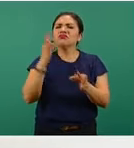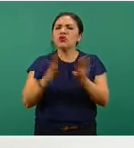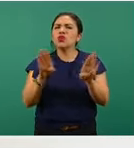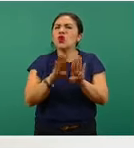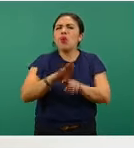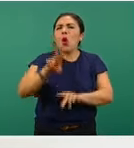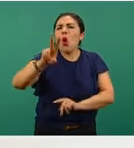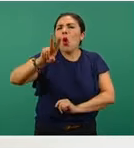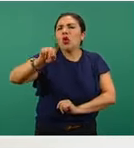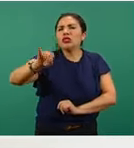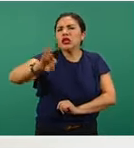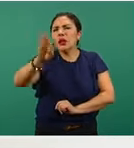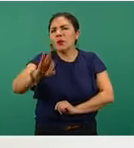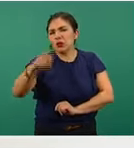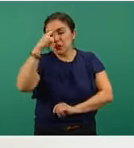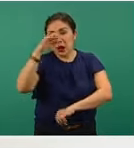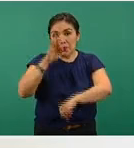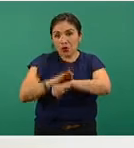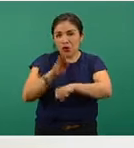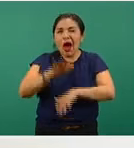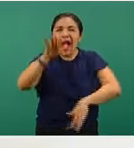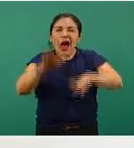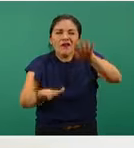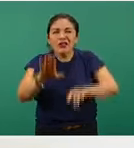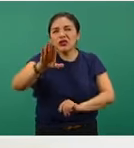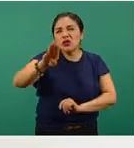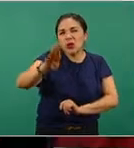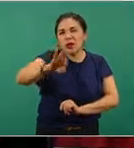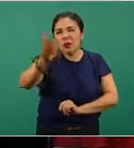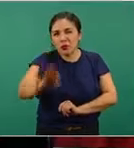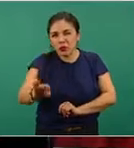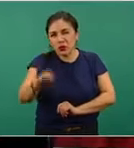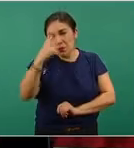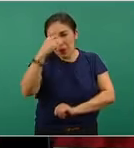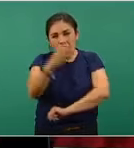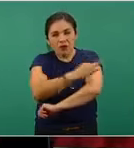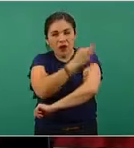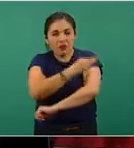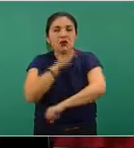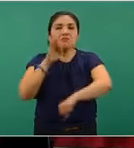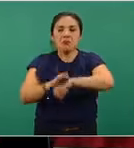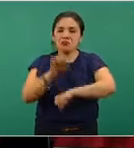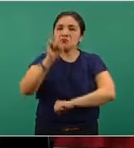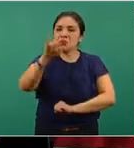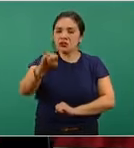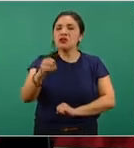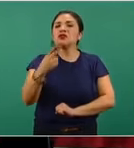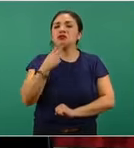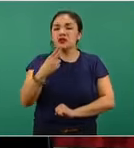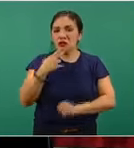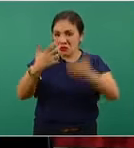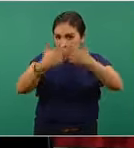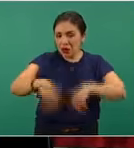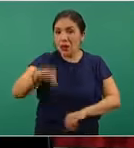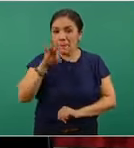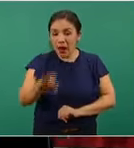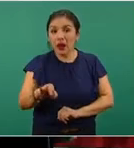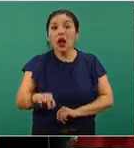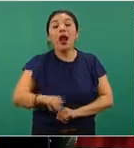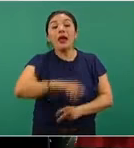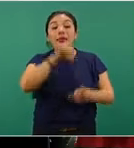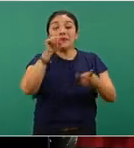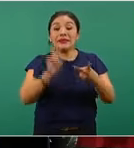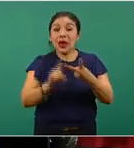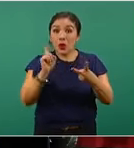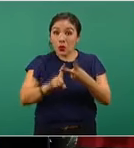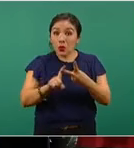un 80%, a veces 90% de la eficacia, es decir, de la capacidad protectora de la vacuna, y la